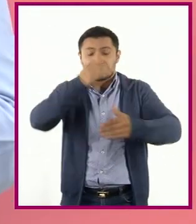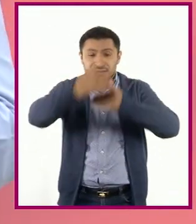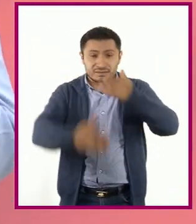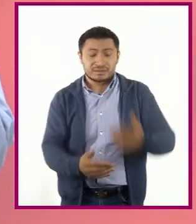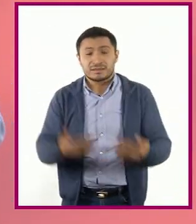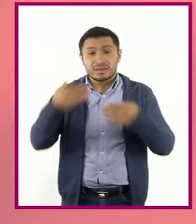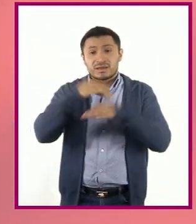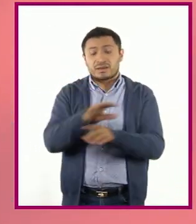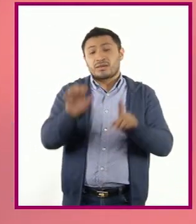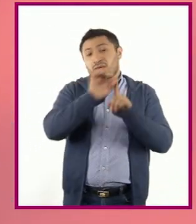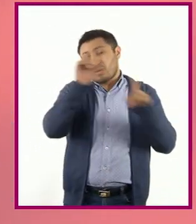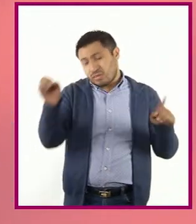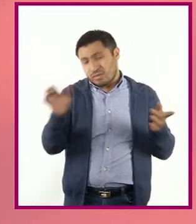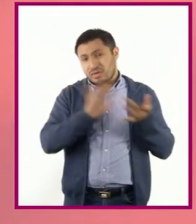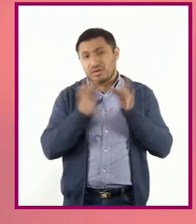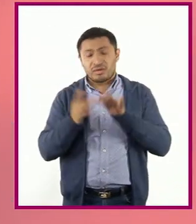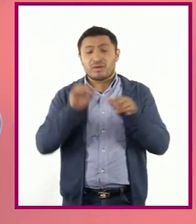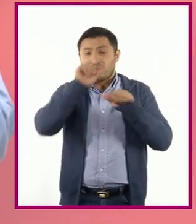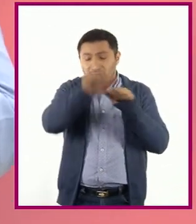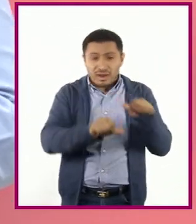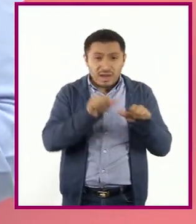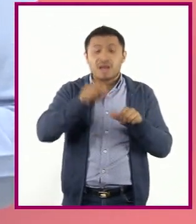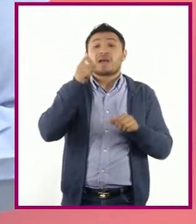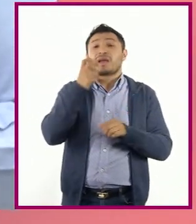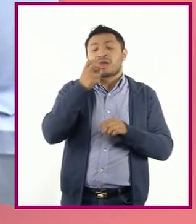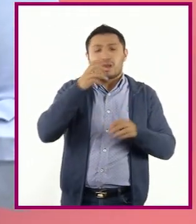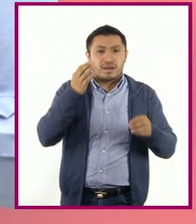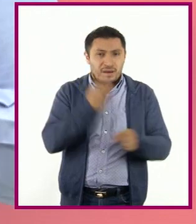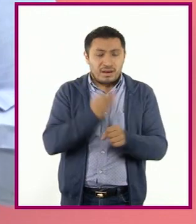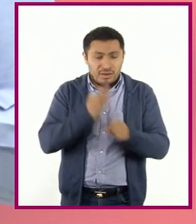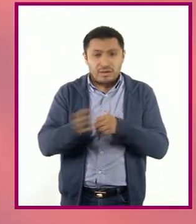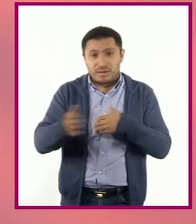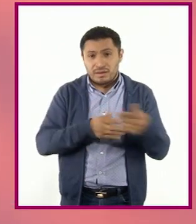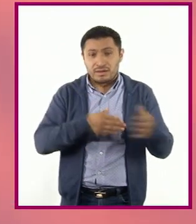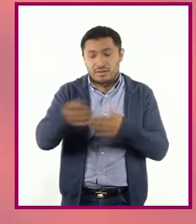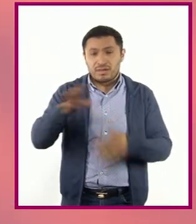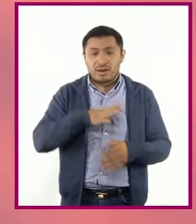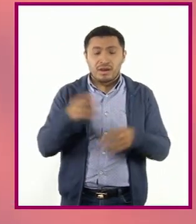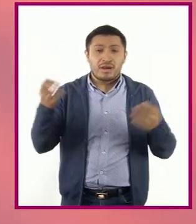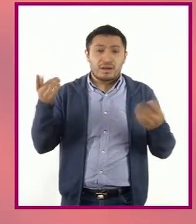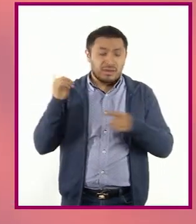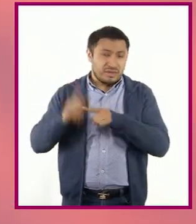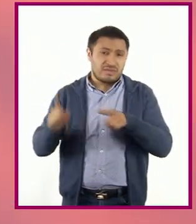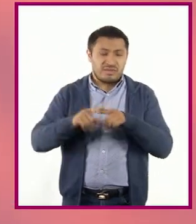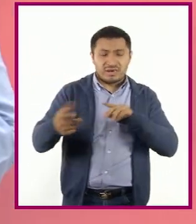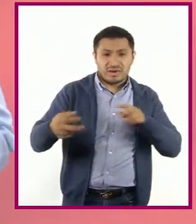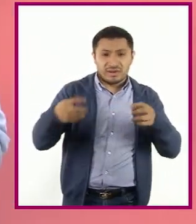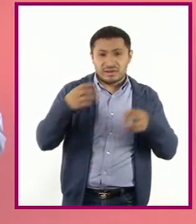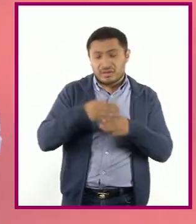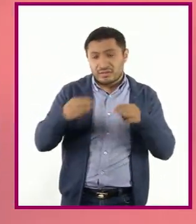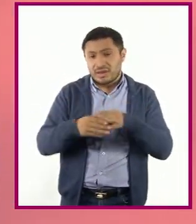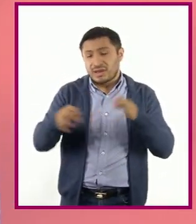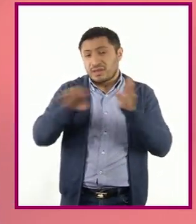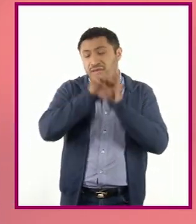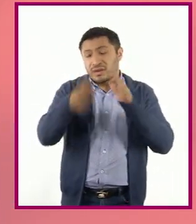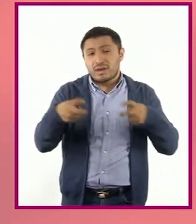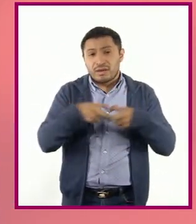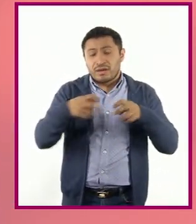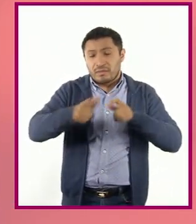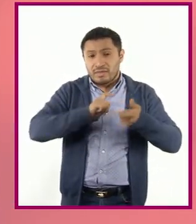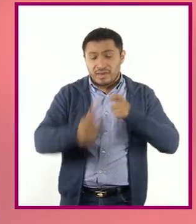y compuestos también utiliza fórmulas al ser representada. En ellas se indica el número de átomos de cada